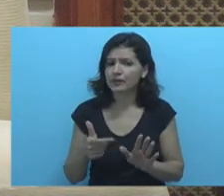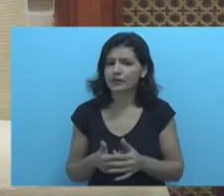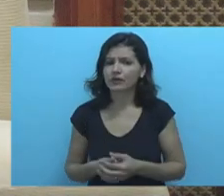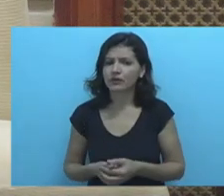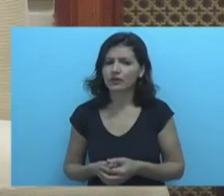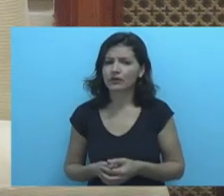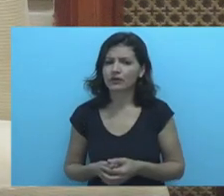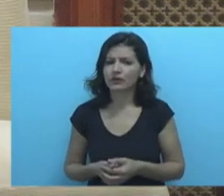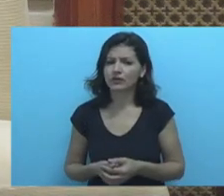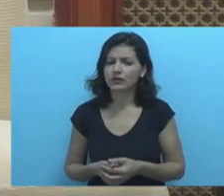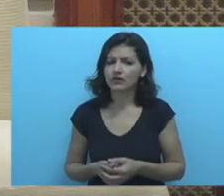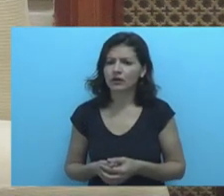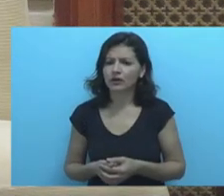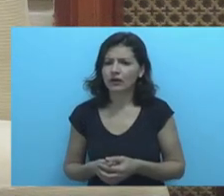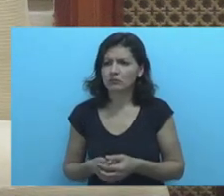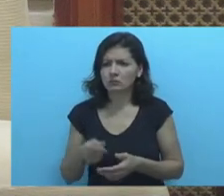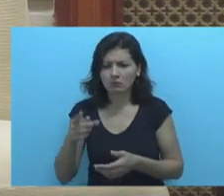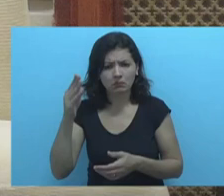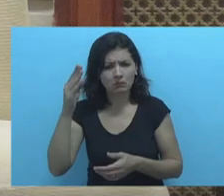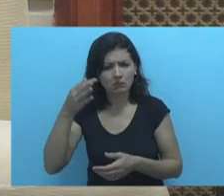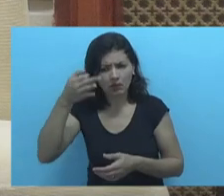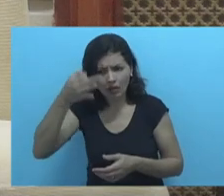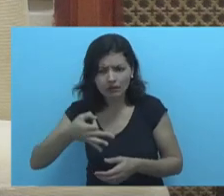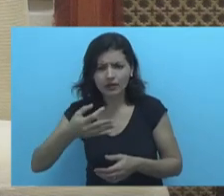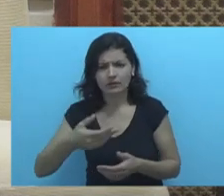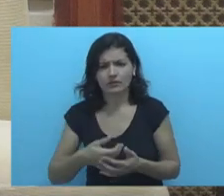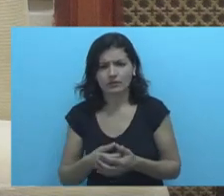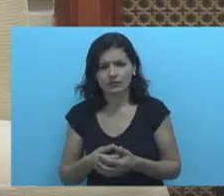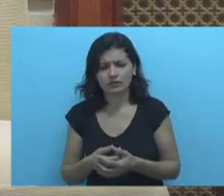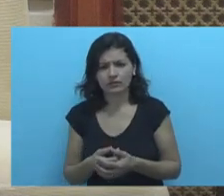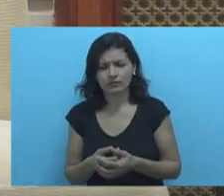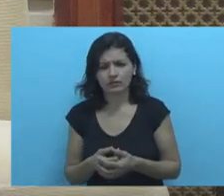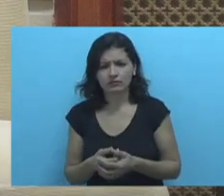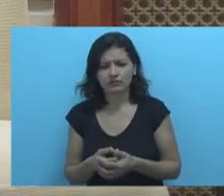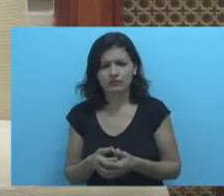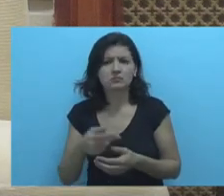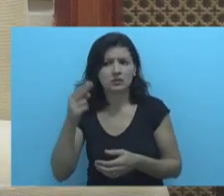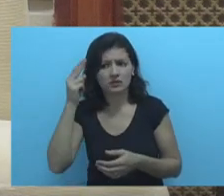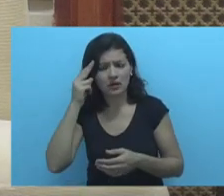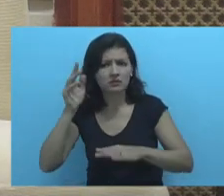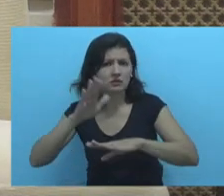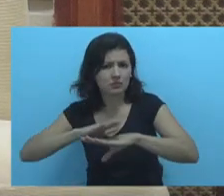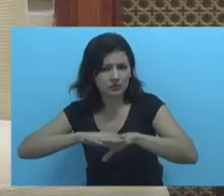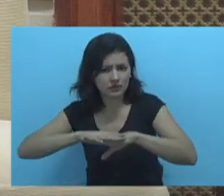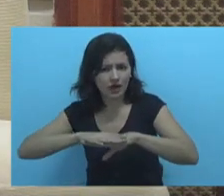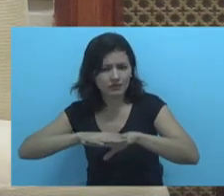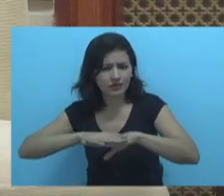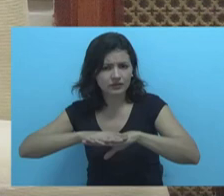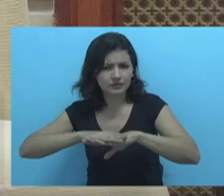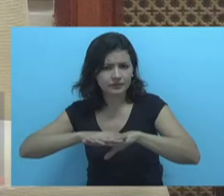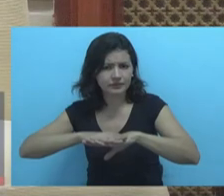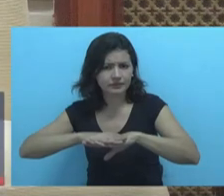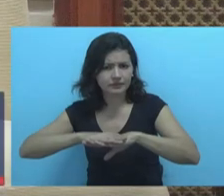de y ser honesto en lo que te decía y cumplir lo que cumplía o lo que le parecía que estaba a su